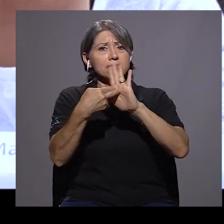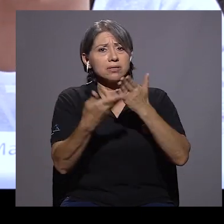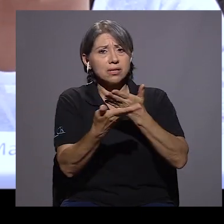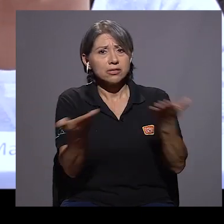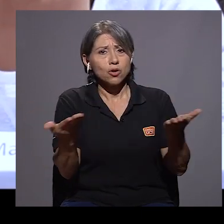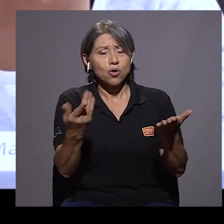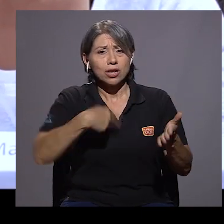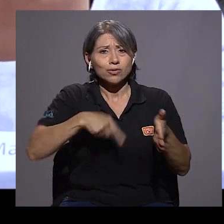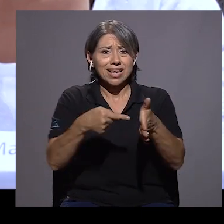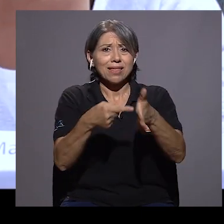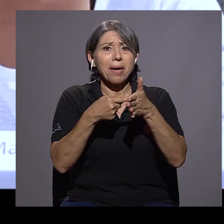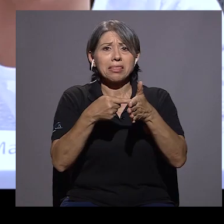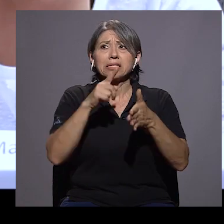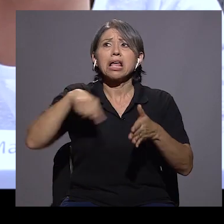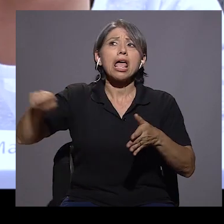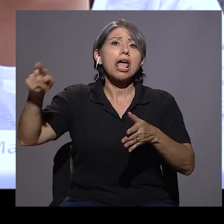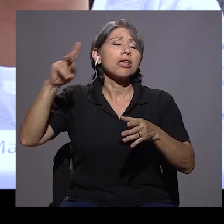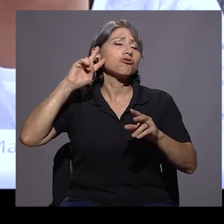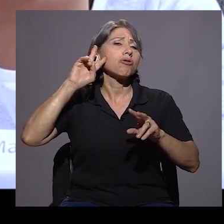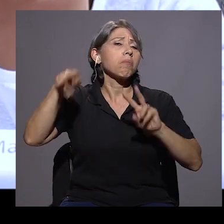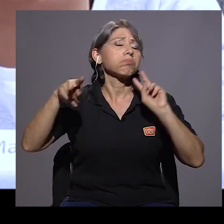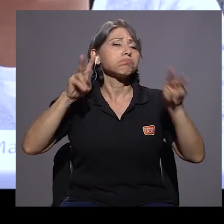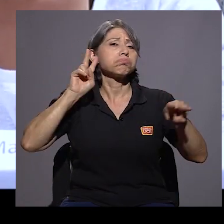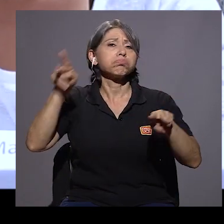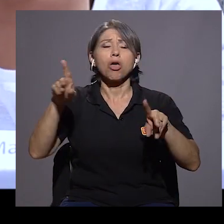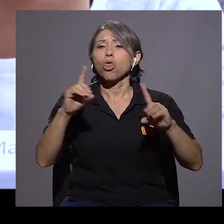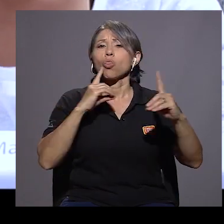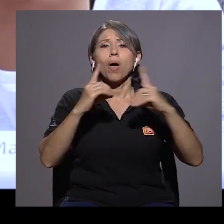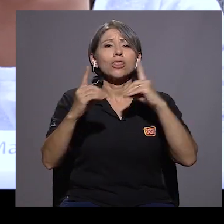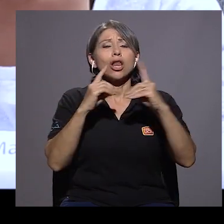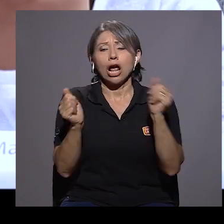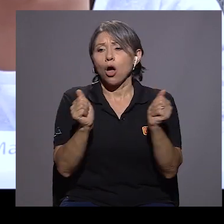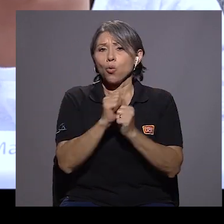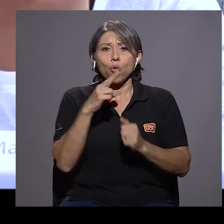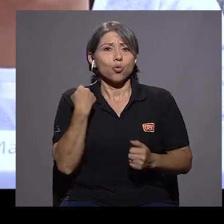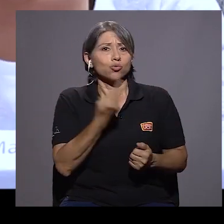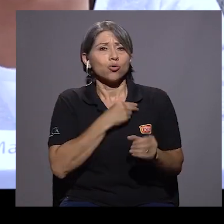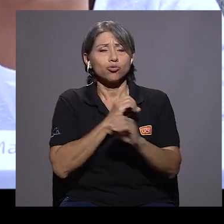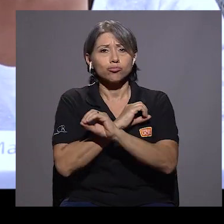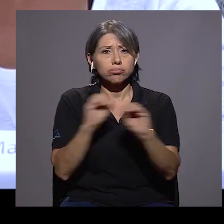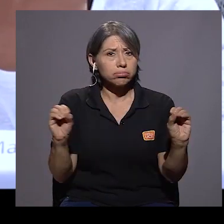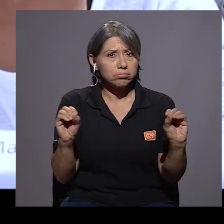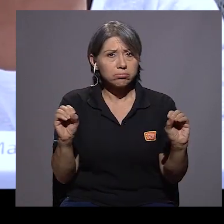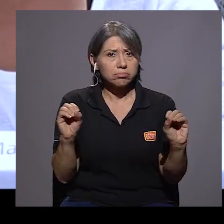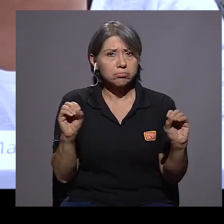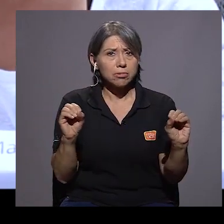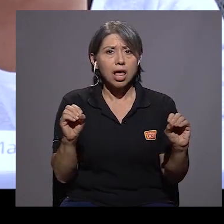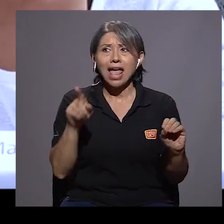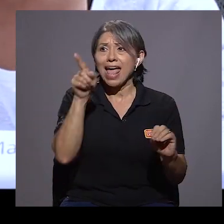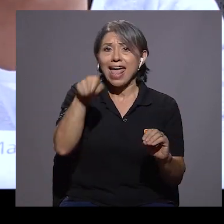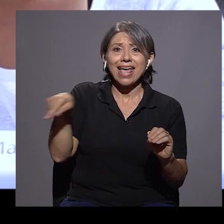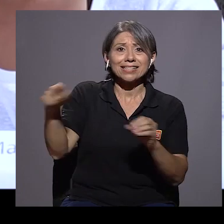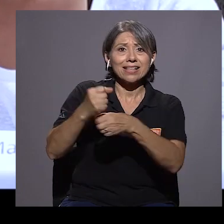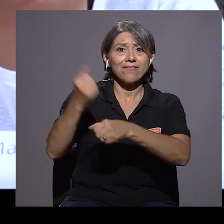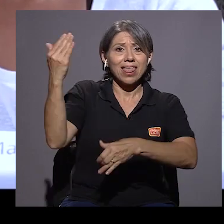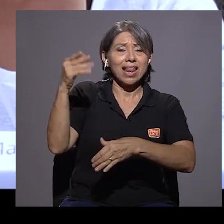en la representación de nuestras demandas. No nos han ni escuchado ni han dialogado con ninguna de nosotras y